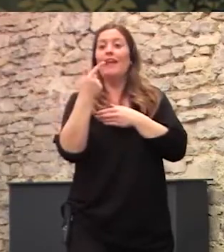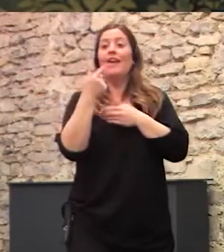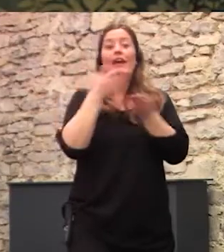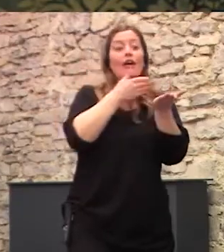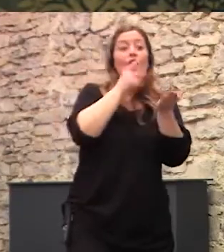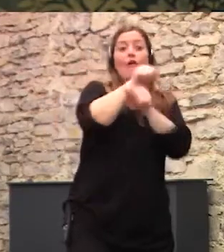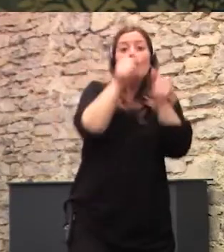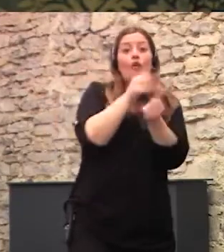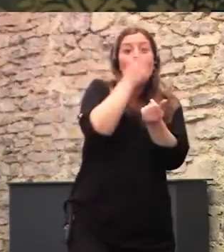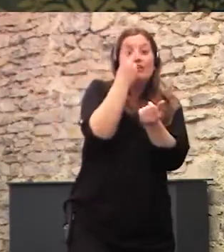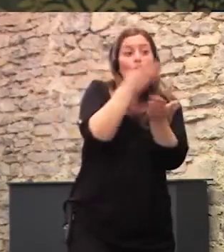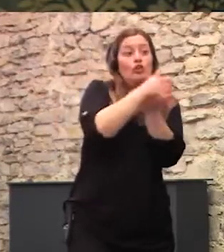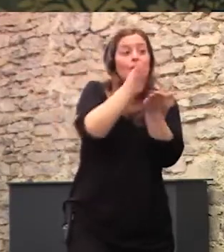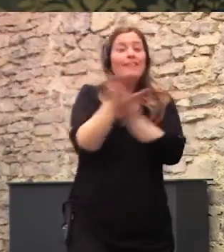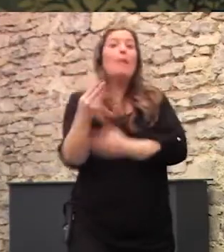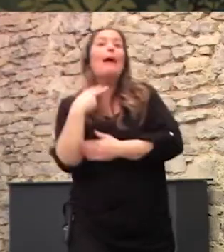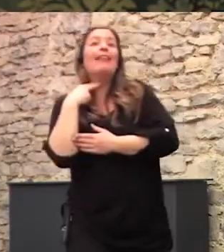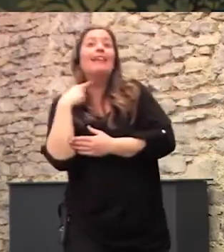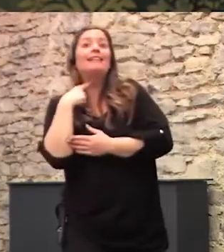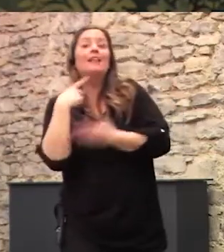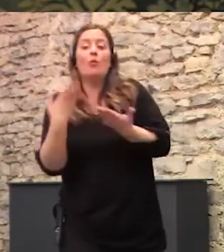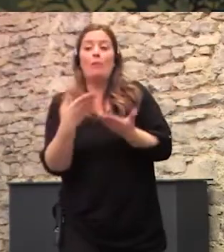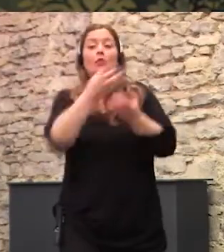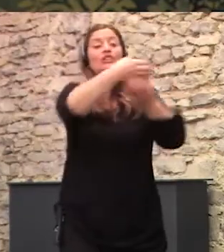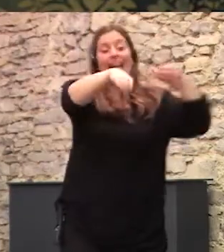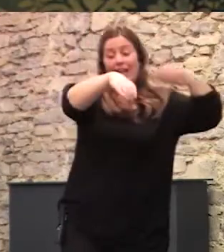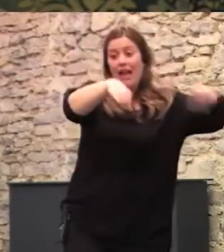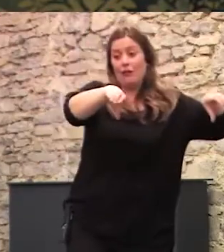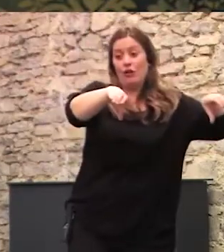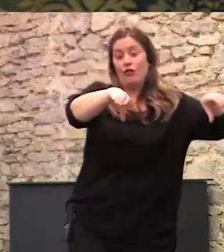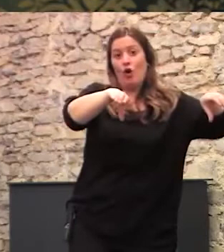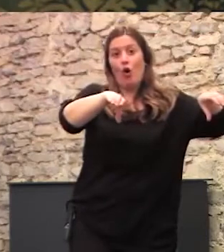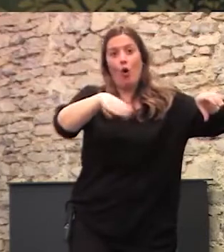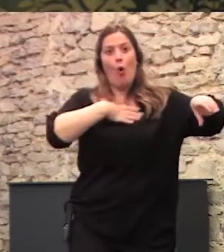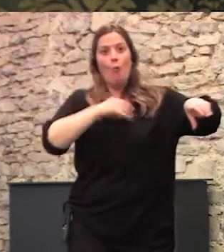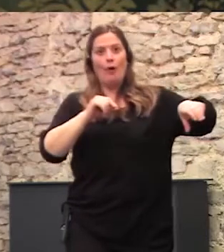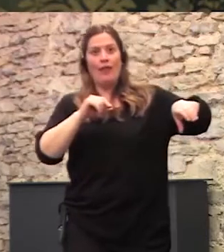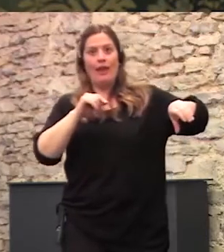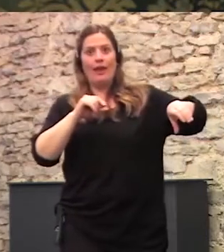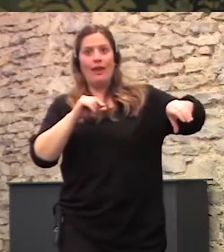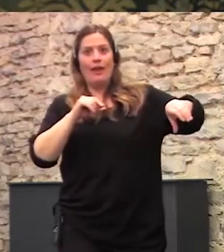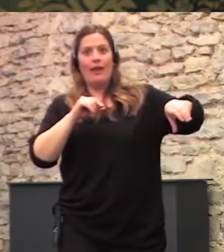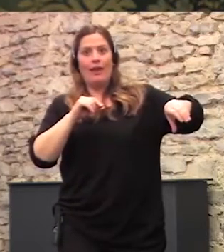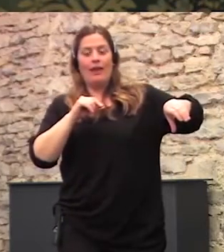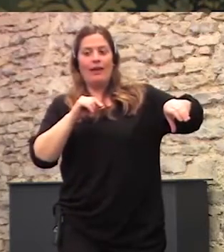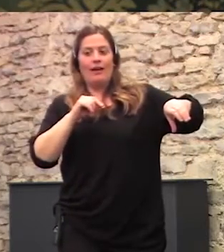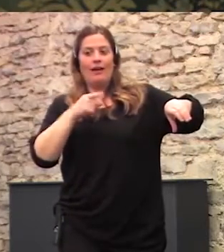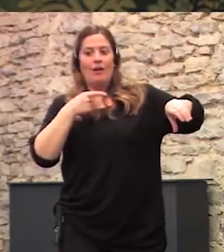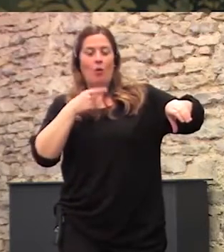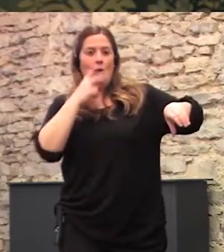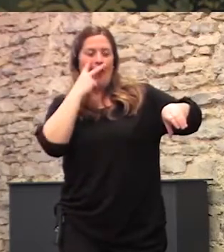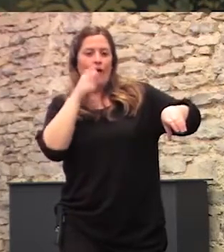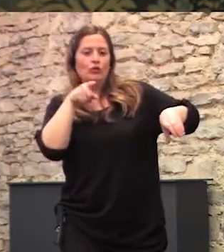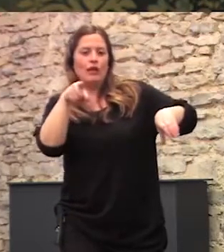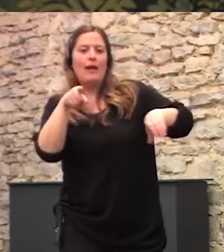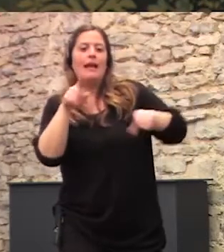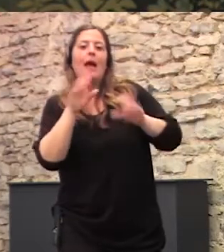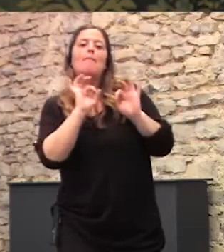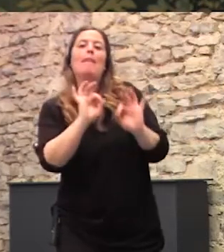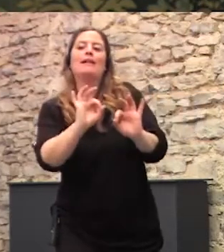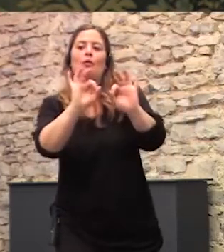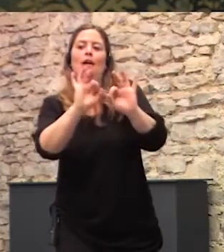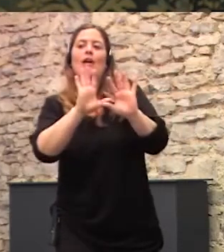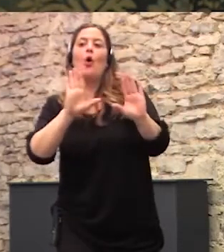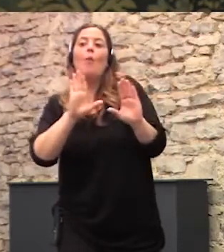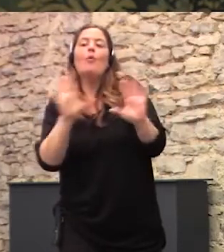de perderse son por segregación, siendo encuadrado en la particularidad, o por dilución en el